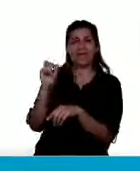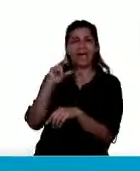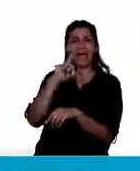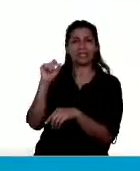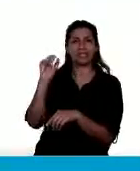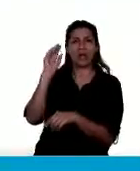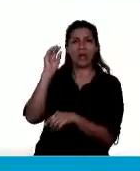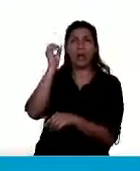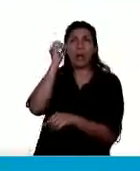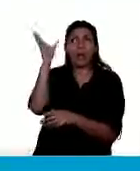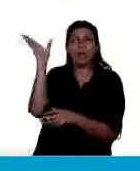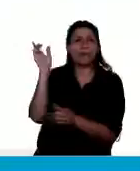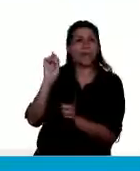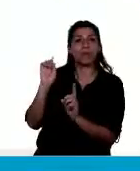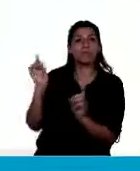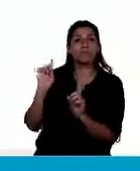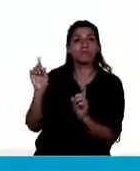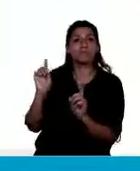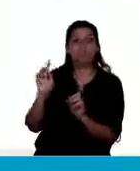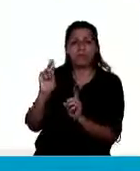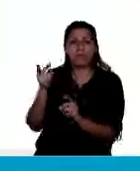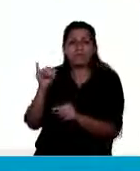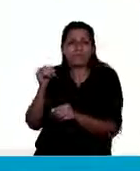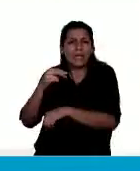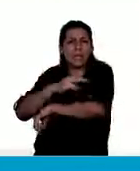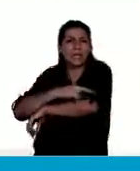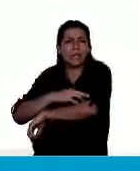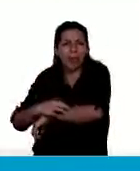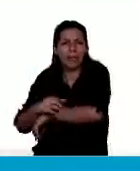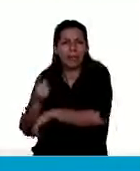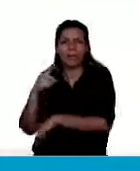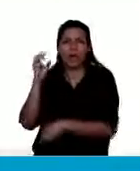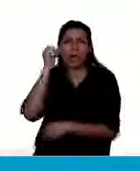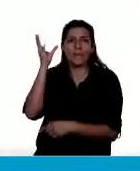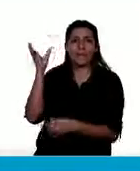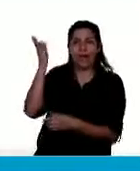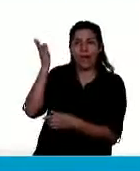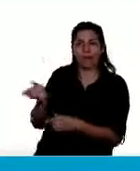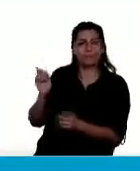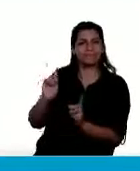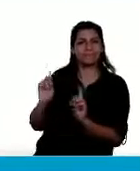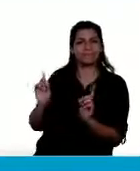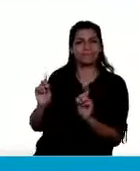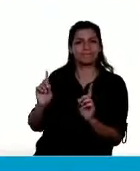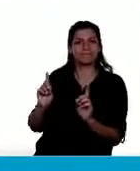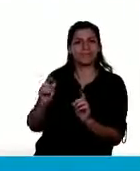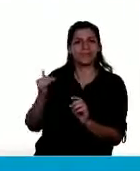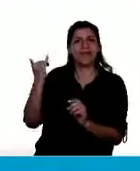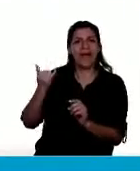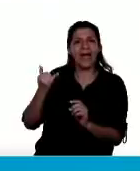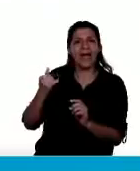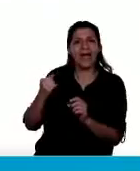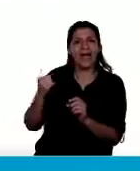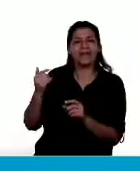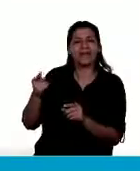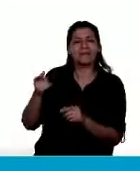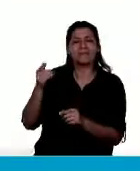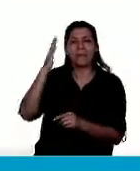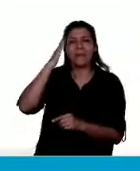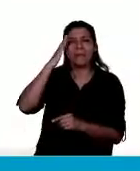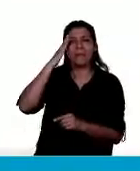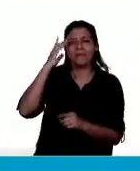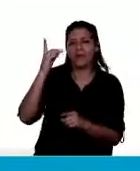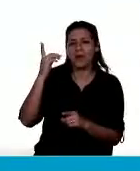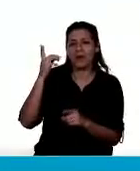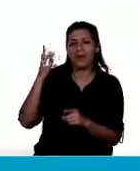olvidado, ¿no? Murió pobre, pero jamás fue olvidado. Que Carrillo está presente en la memoria viva